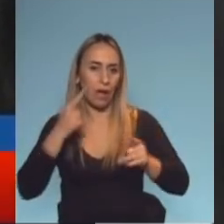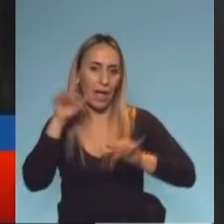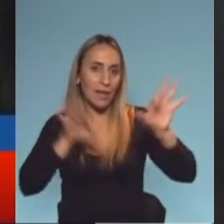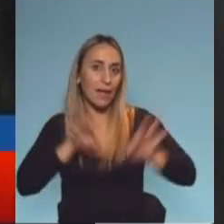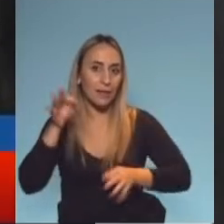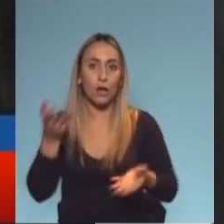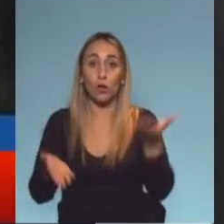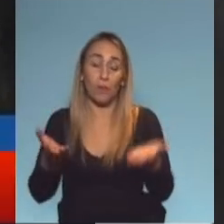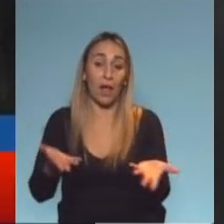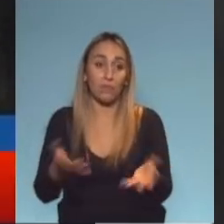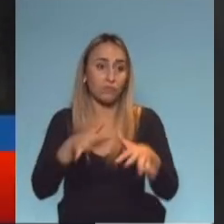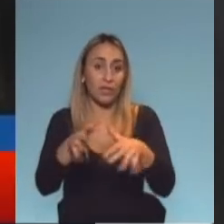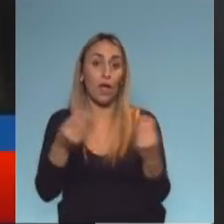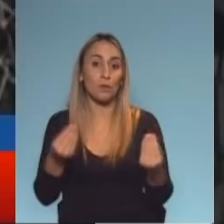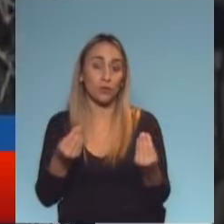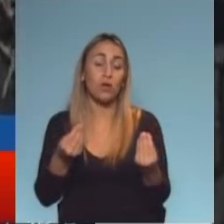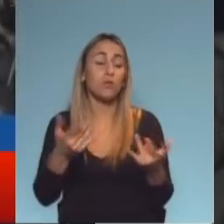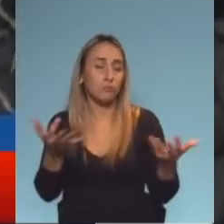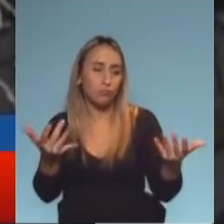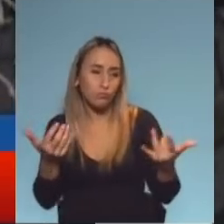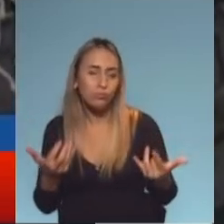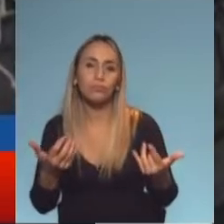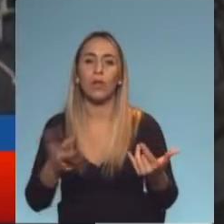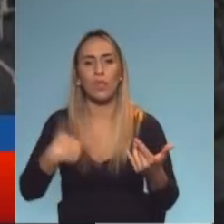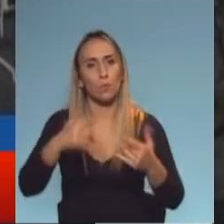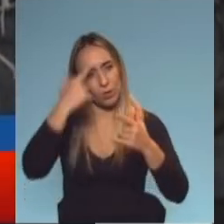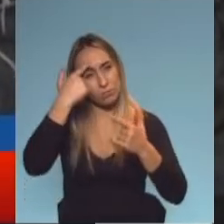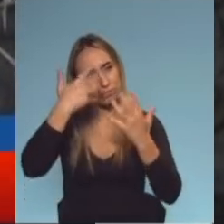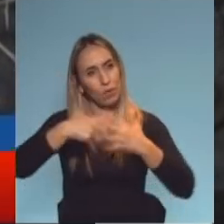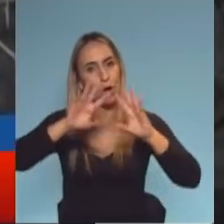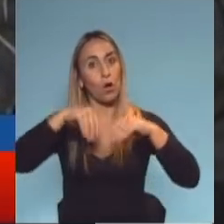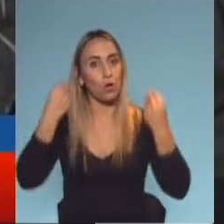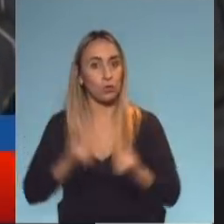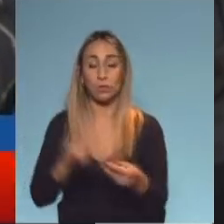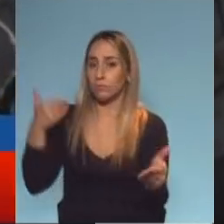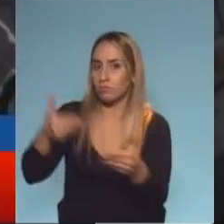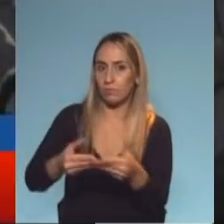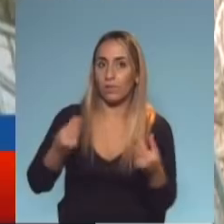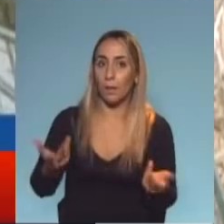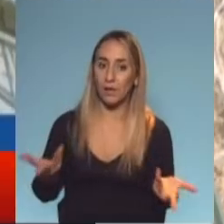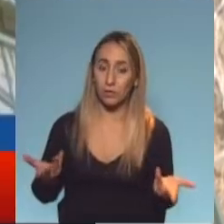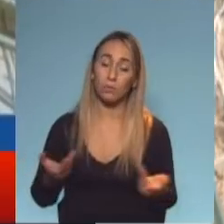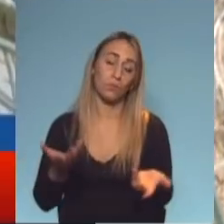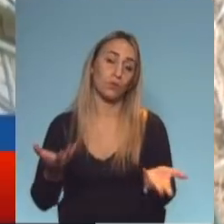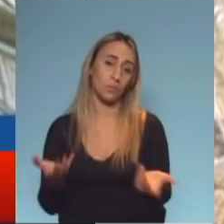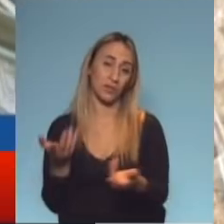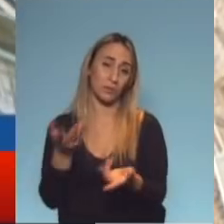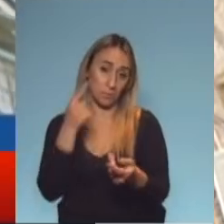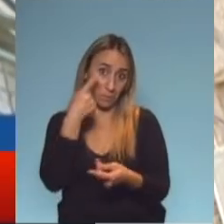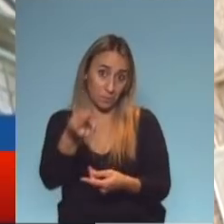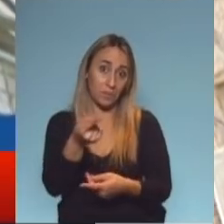que está pasando y también sacar algún tipo de conclusión sobre lo que sucedió en las últimas horas, que por supuesto, como estamos